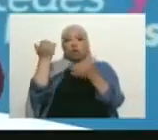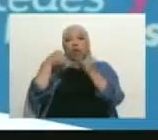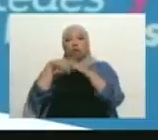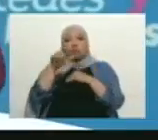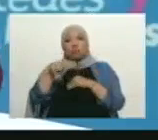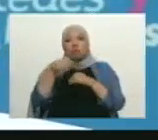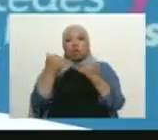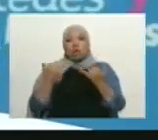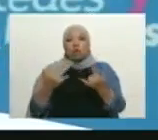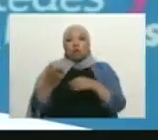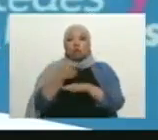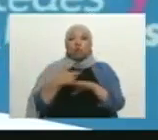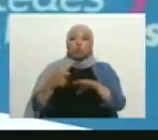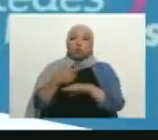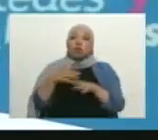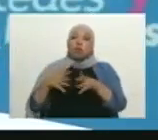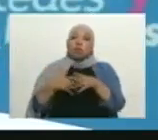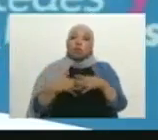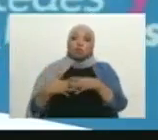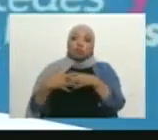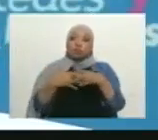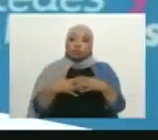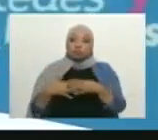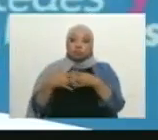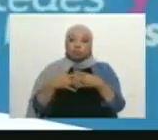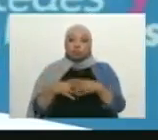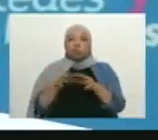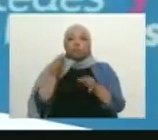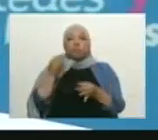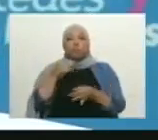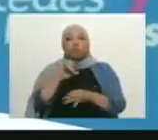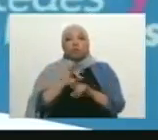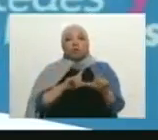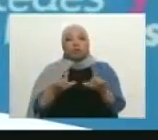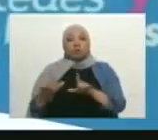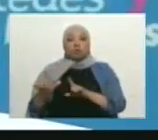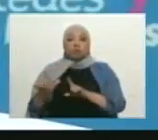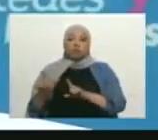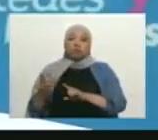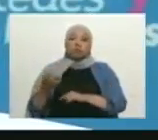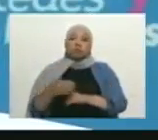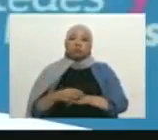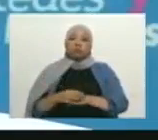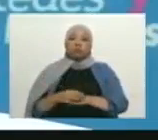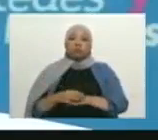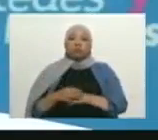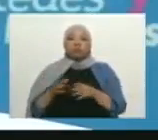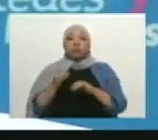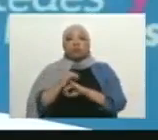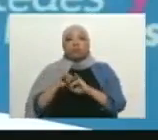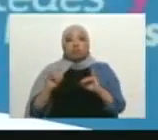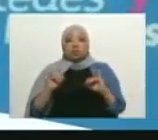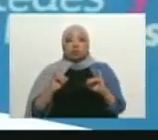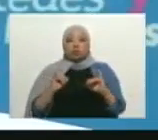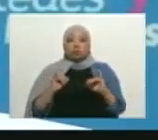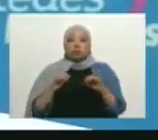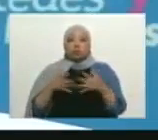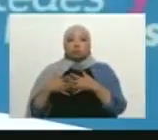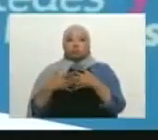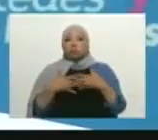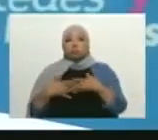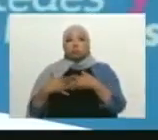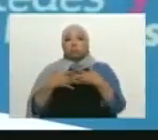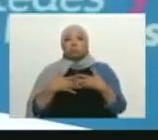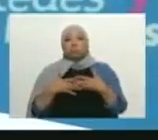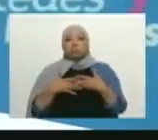Y ahora este gobierno de Estados Unidos ha pretendido ya dar la estocada final, la estocada final.